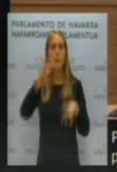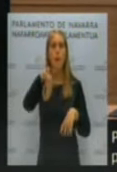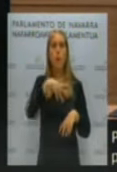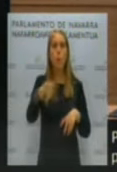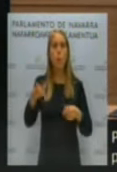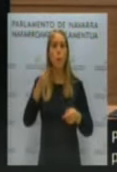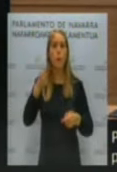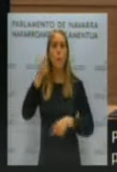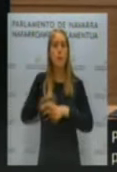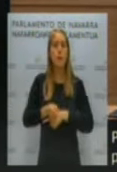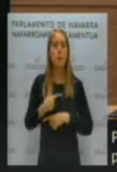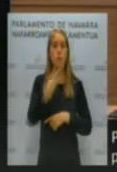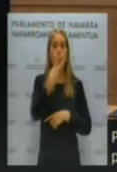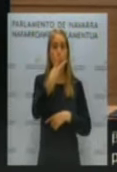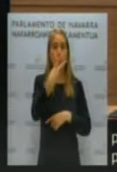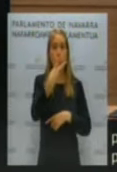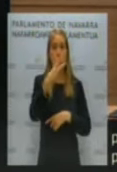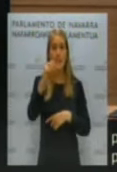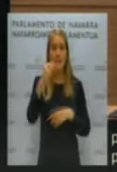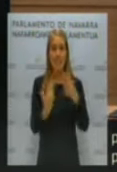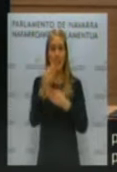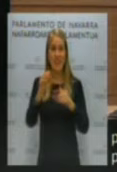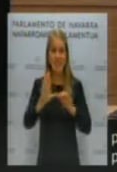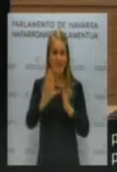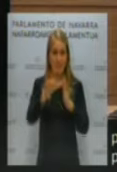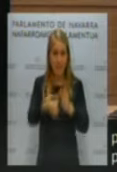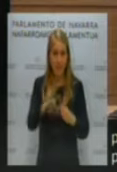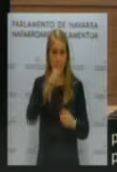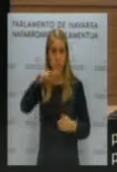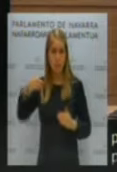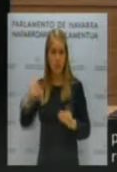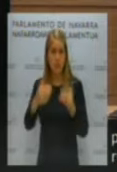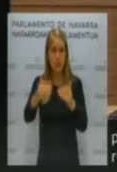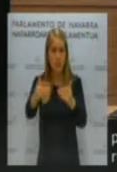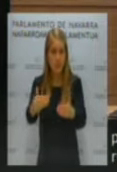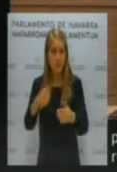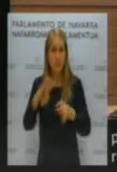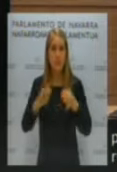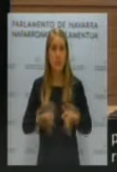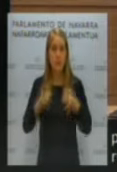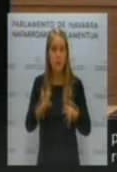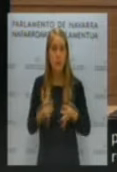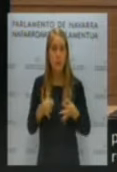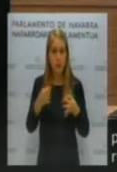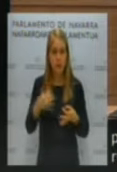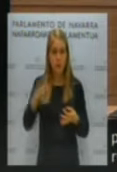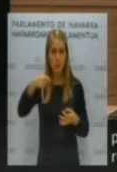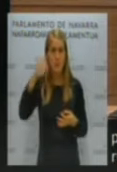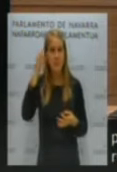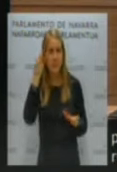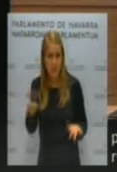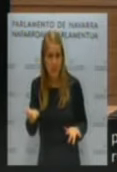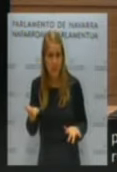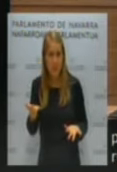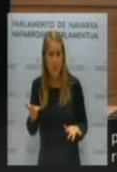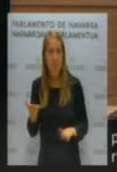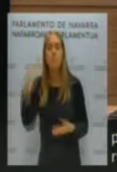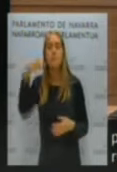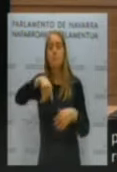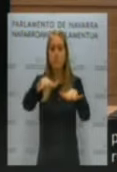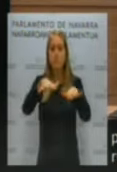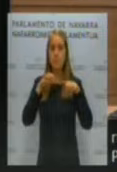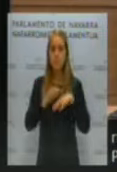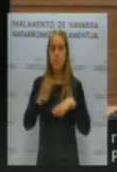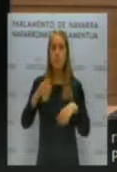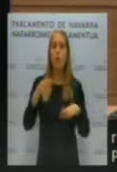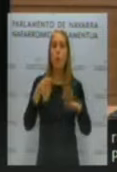llega con un mes y 20 días de retraso cada mes? Cada mes, señora presidenta. Es que es más, en este Parlamento hay aprobada